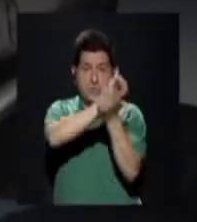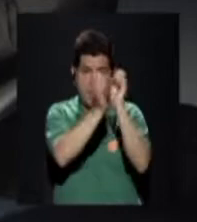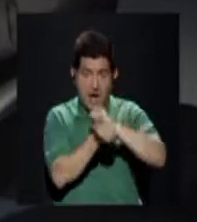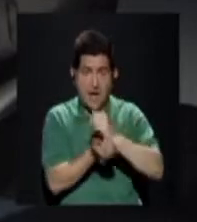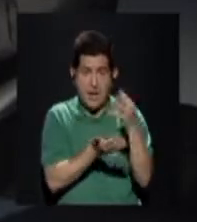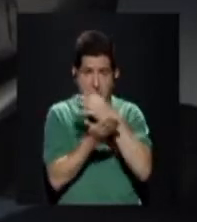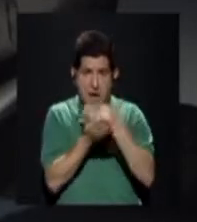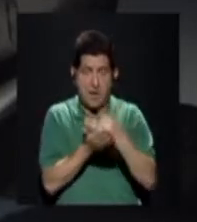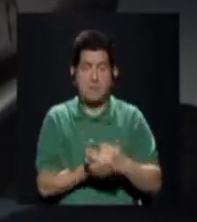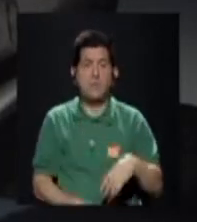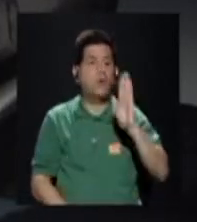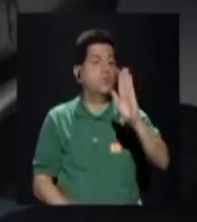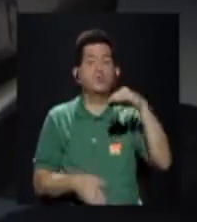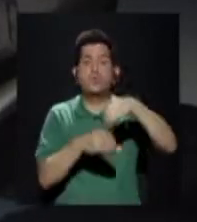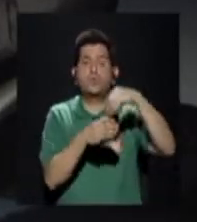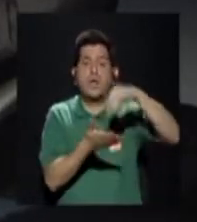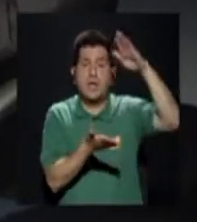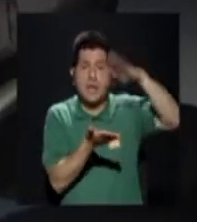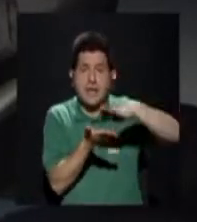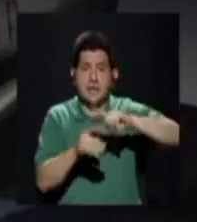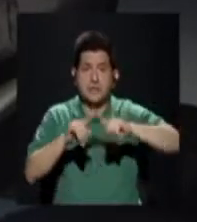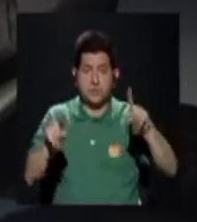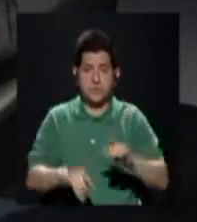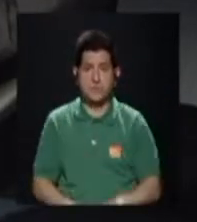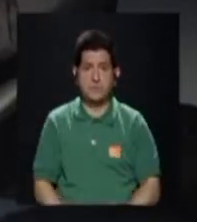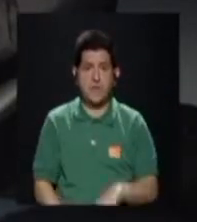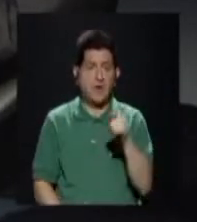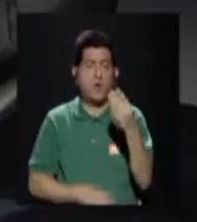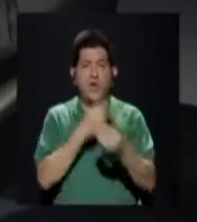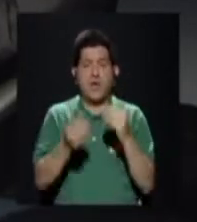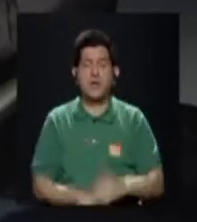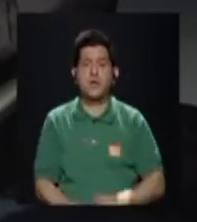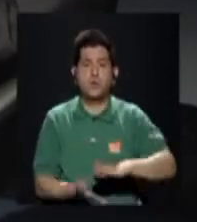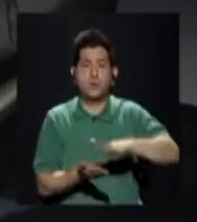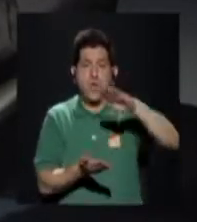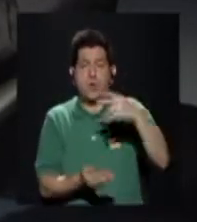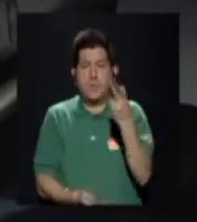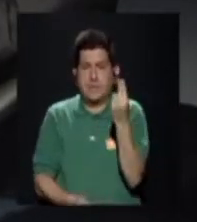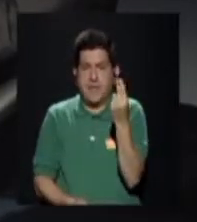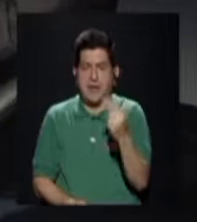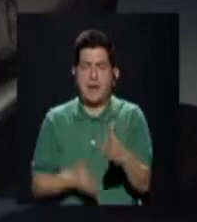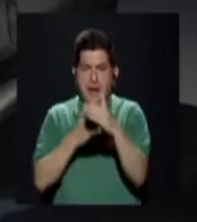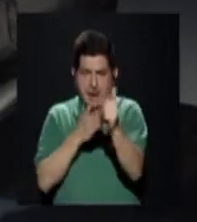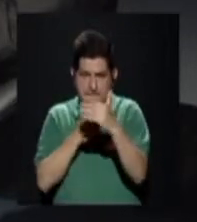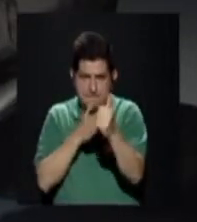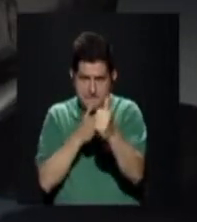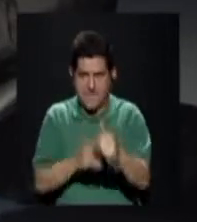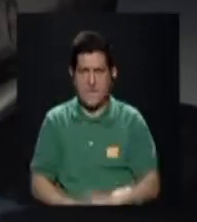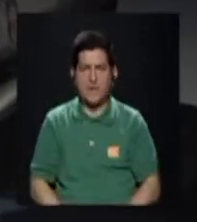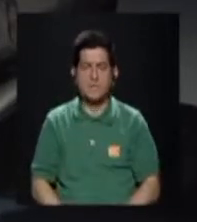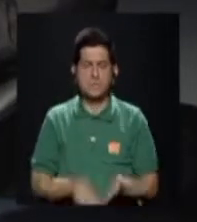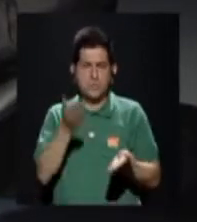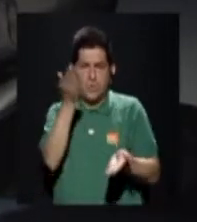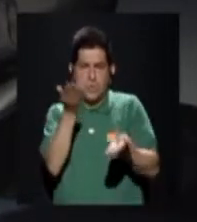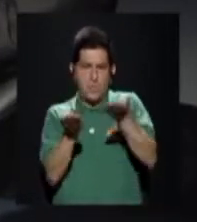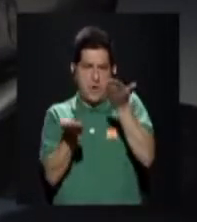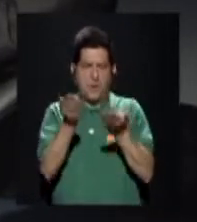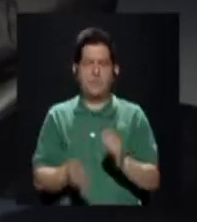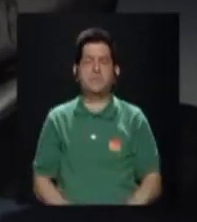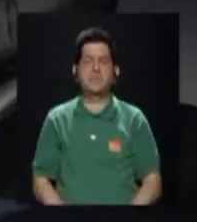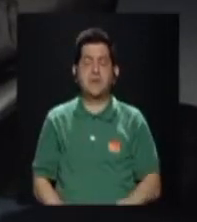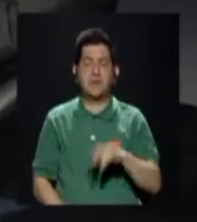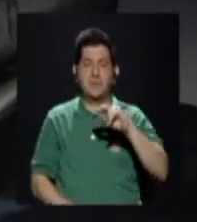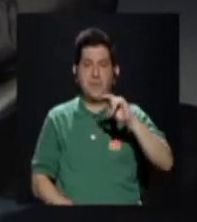esas empresas, pero entonces cuando comienzan a caer, lo que hicieron fue subir el precio en dólares para compensar la caída del tipo de cambio